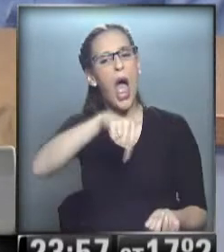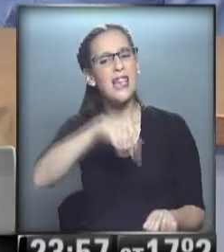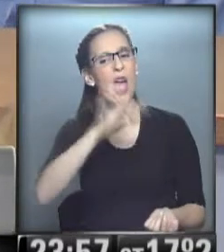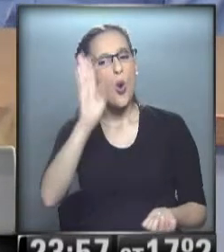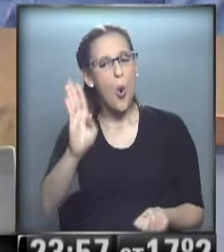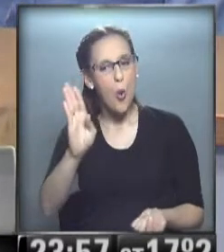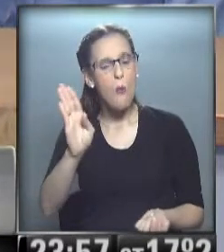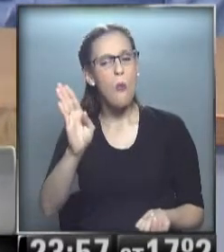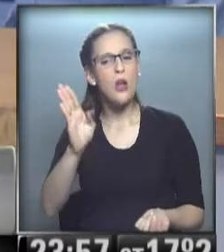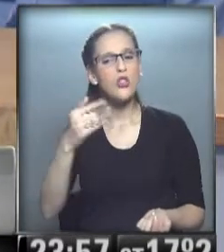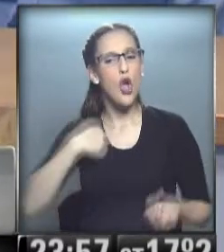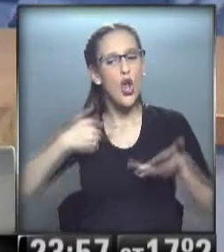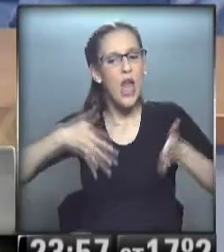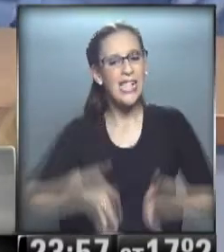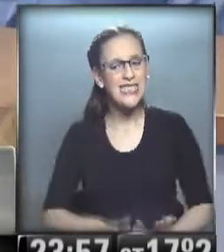nací, crecí,